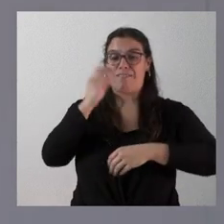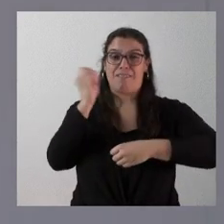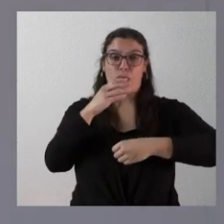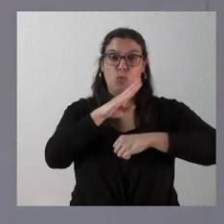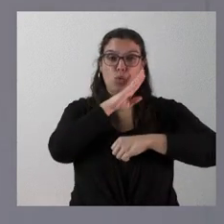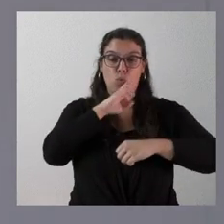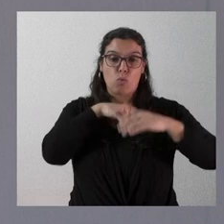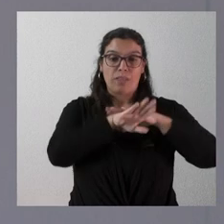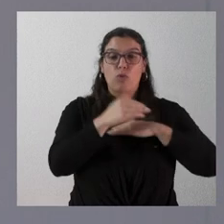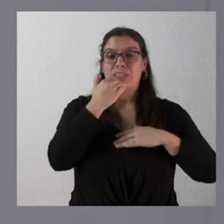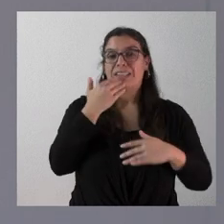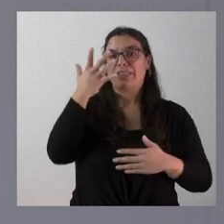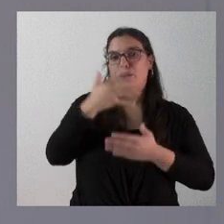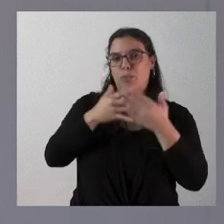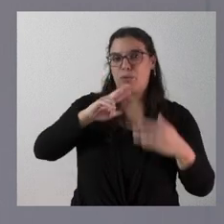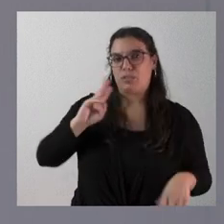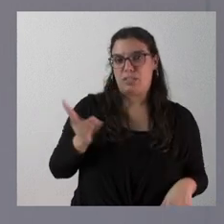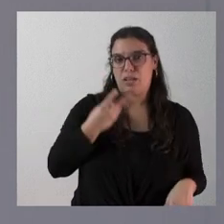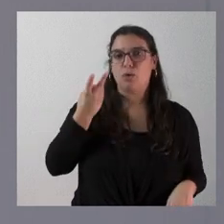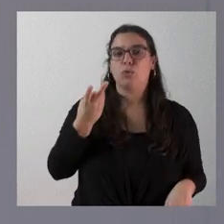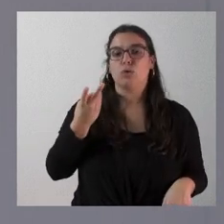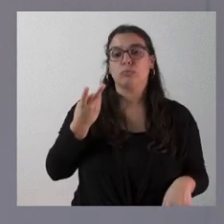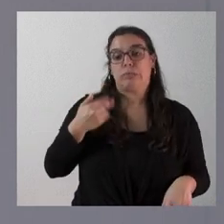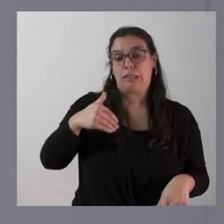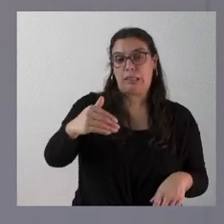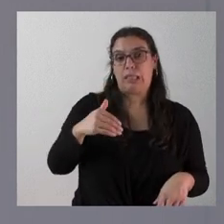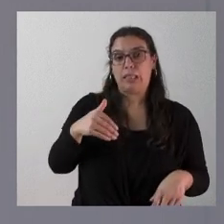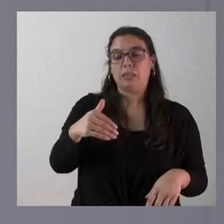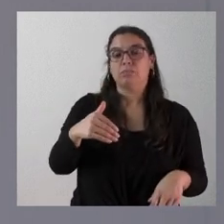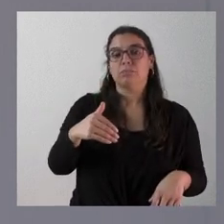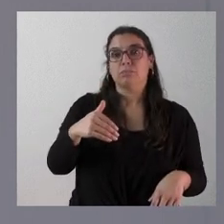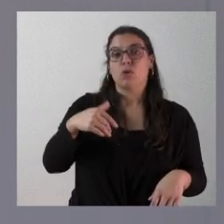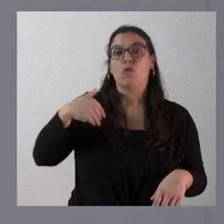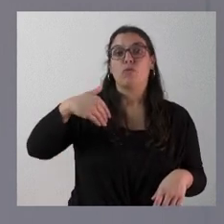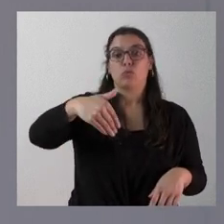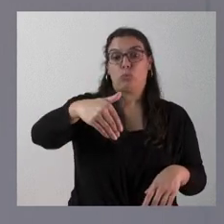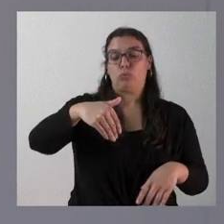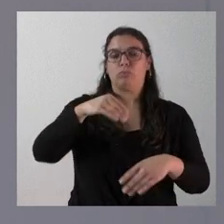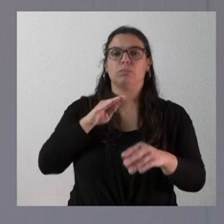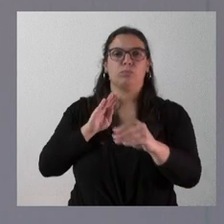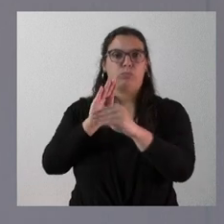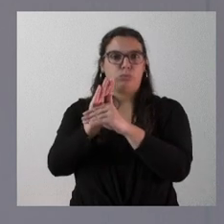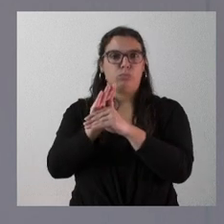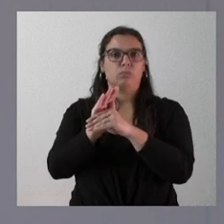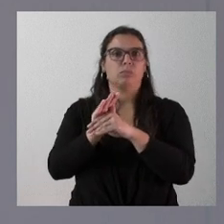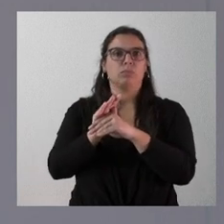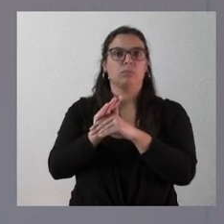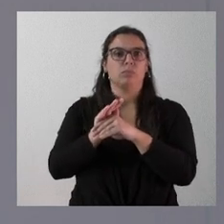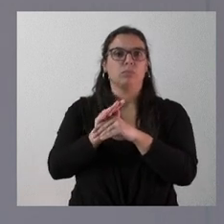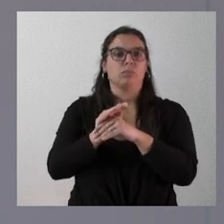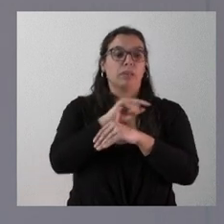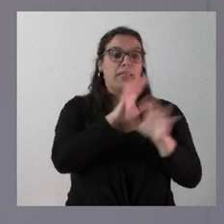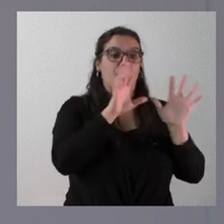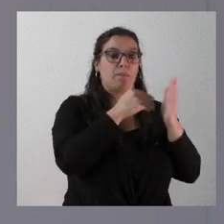millones de euros que recibirán en el futuro inmediato y que se unirán a estos casi 10 millones